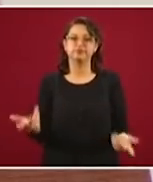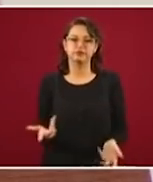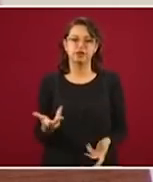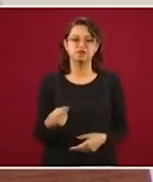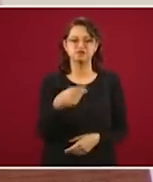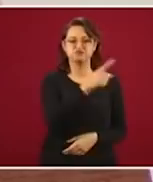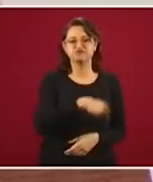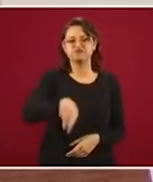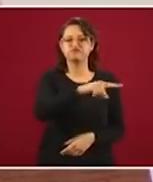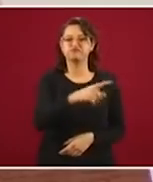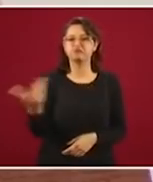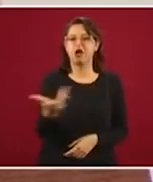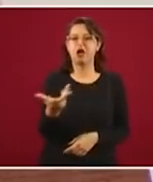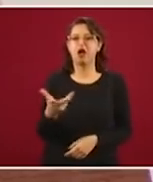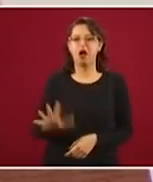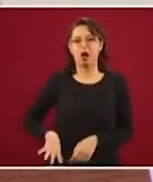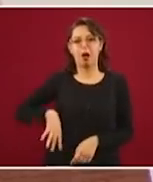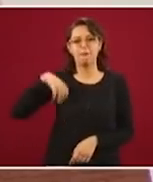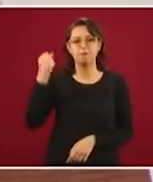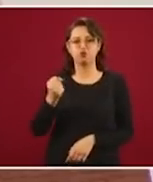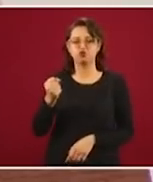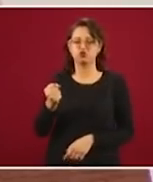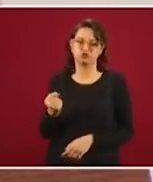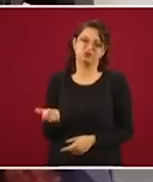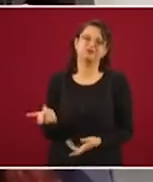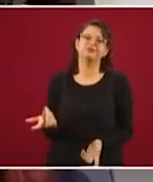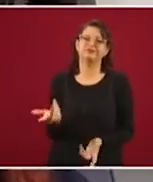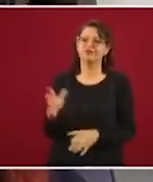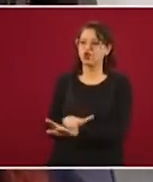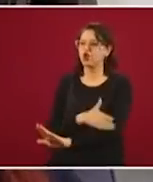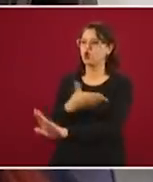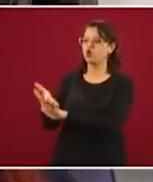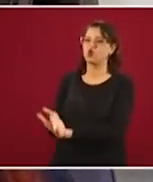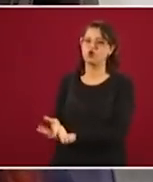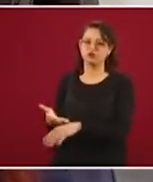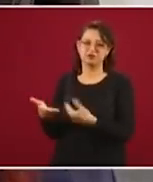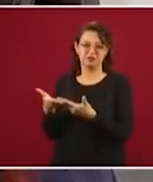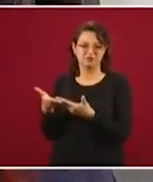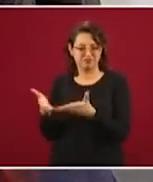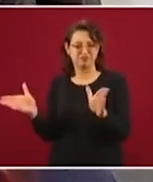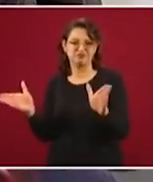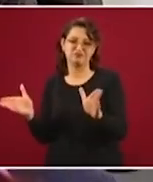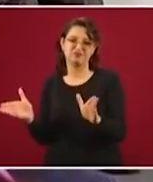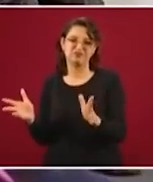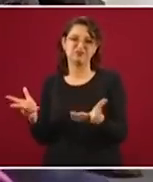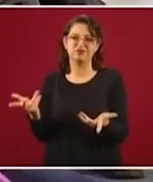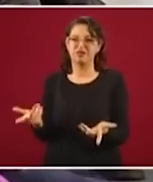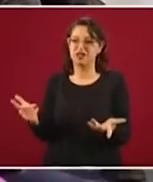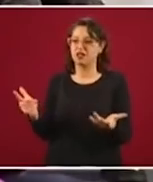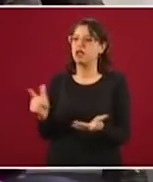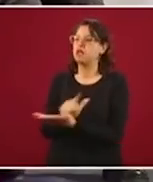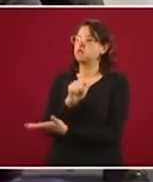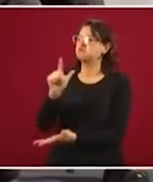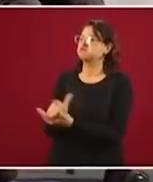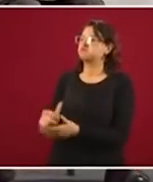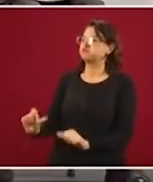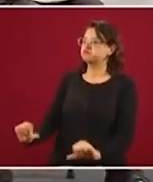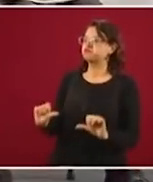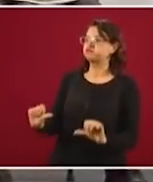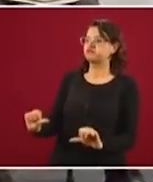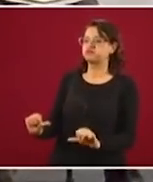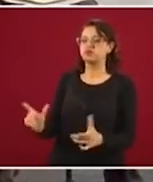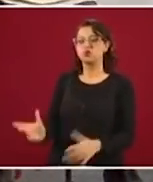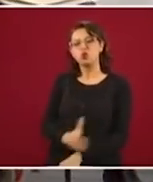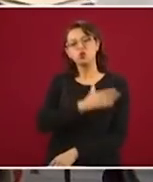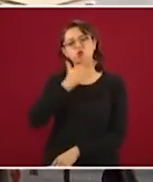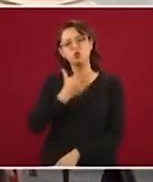adversas de parte de empresarios que quieren abusar del marco de la ley o que tienen